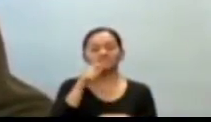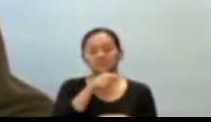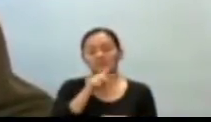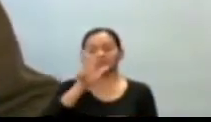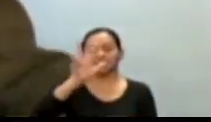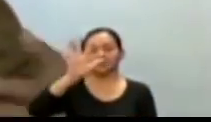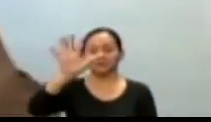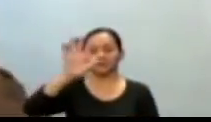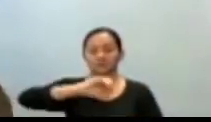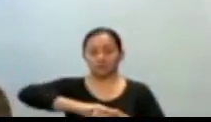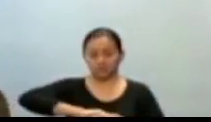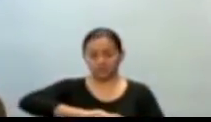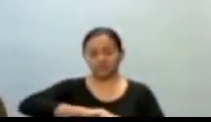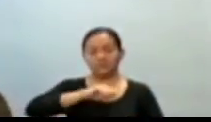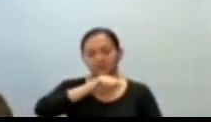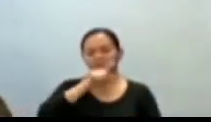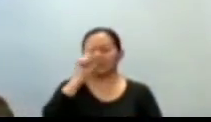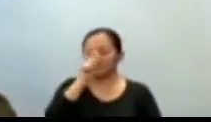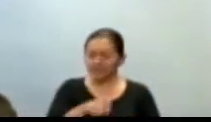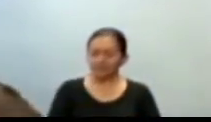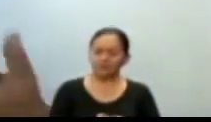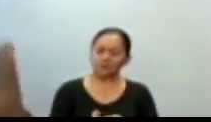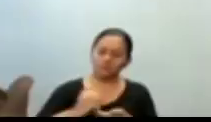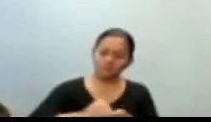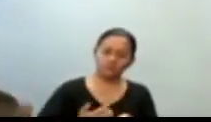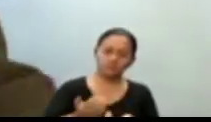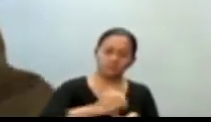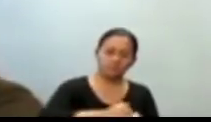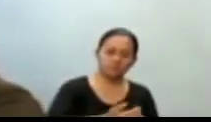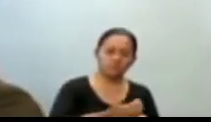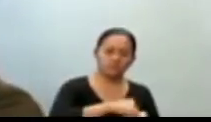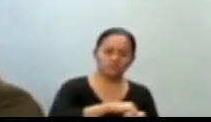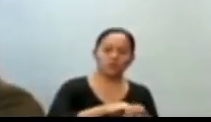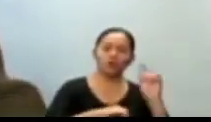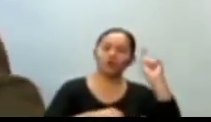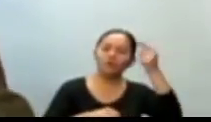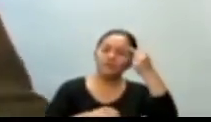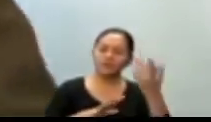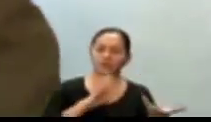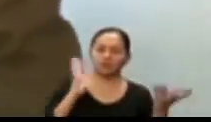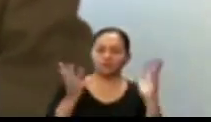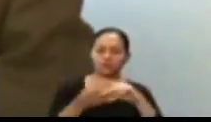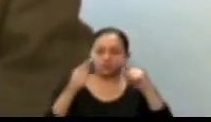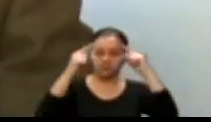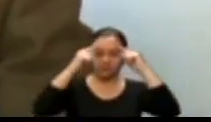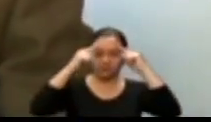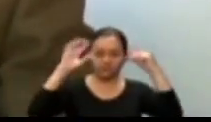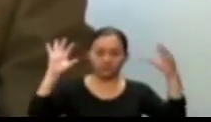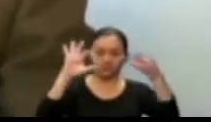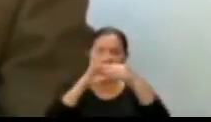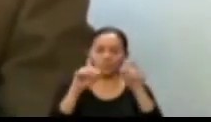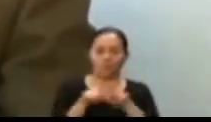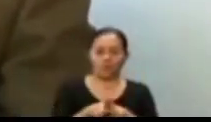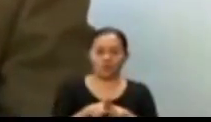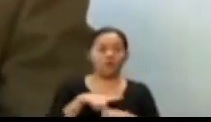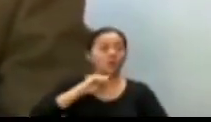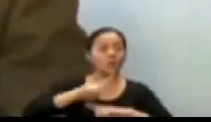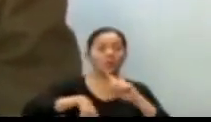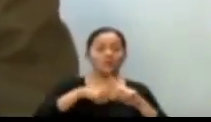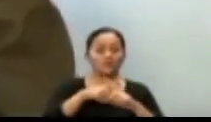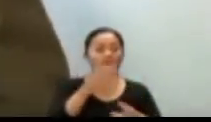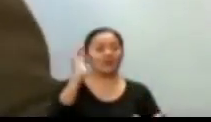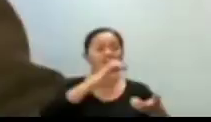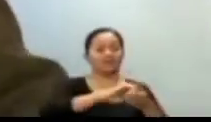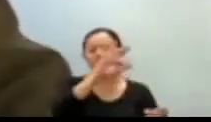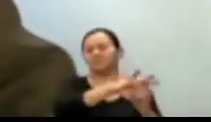Alianza País, tiene que estar articulado también con la acción de un gobierno revolucionario. Y esto es algo que se debe discutir también ahora en el